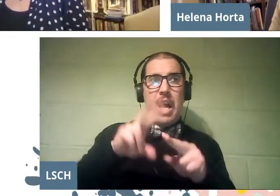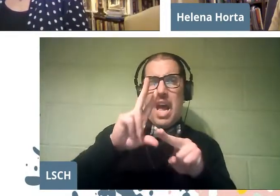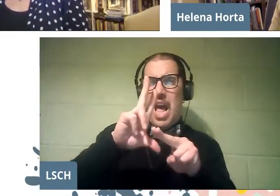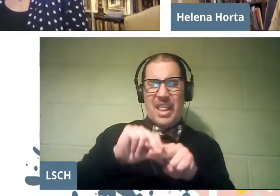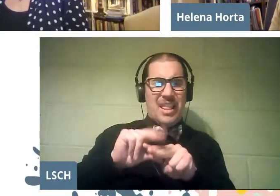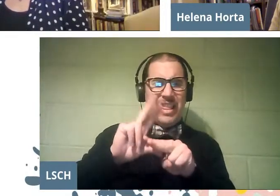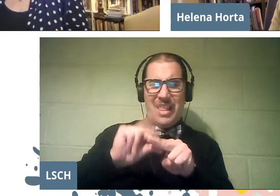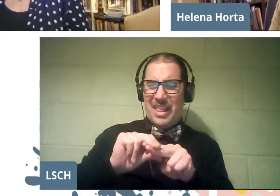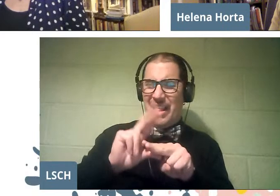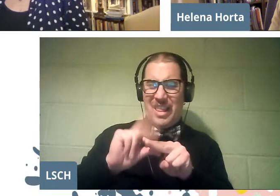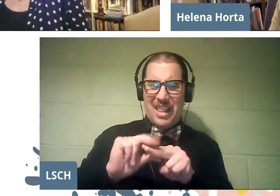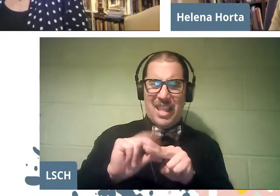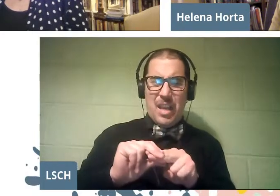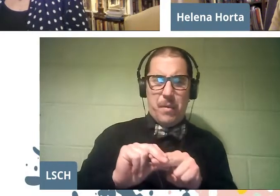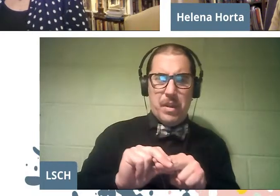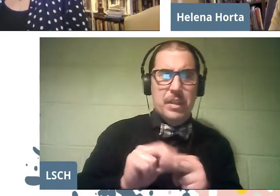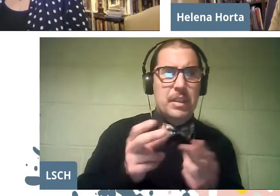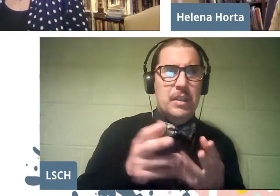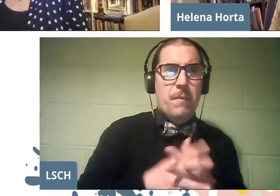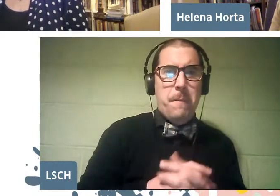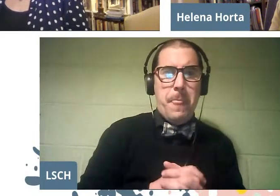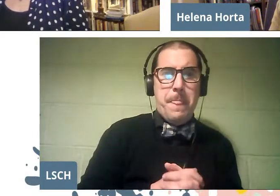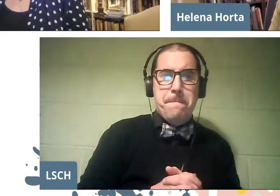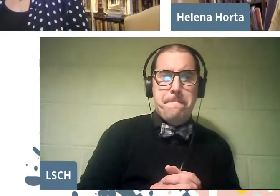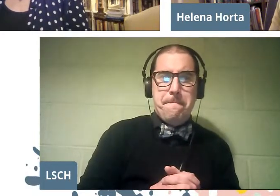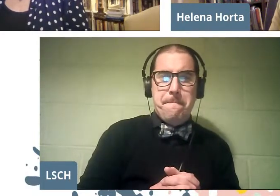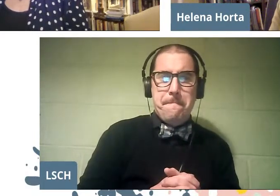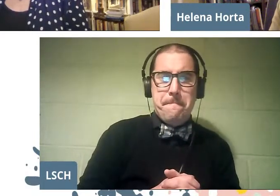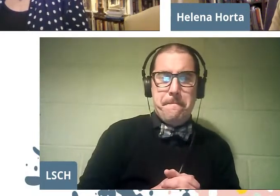antiquísimas que perfectamente podrían ser